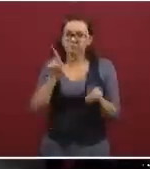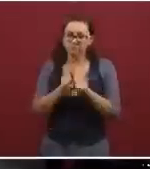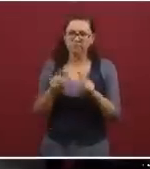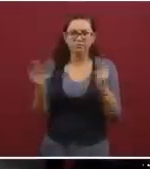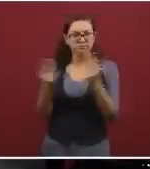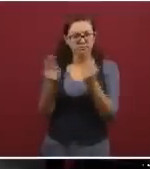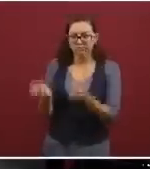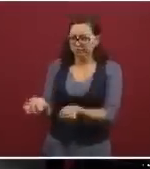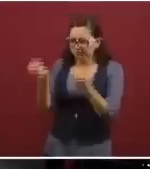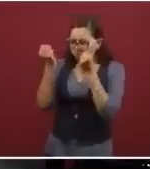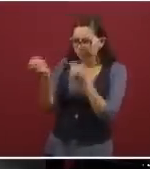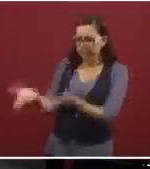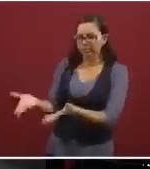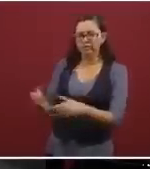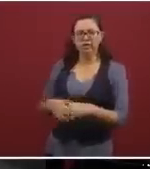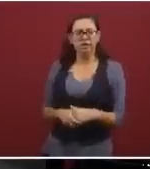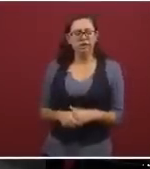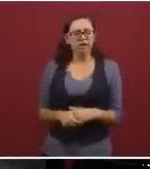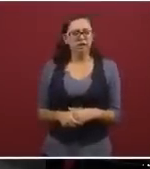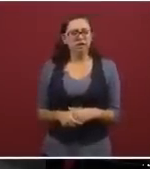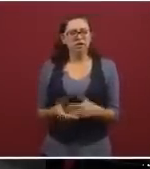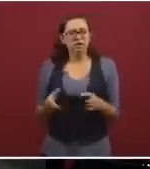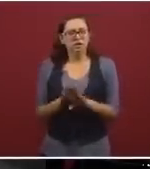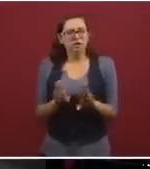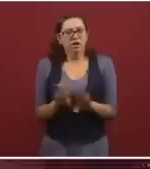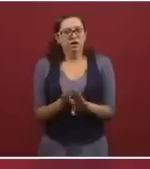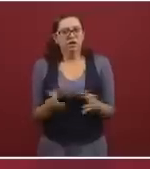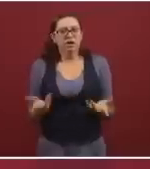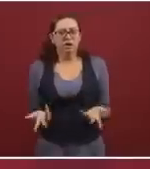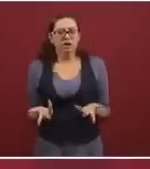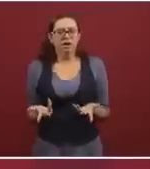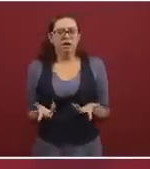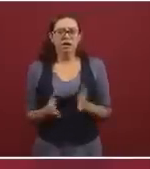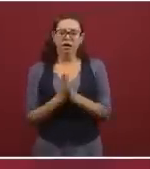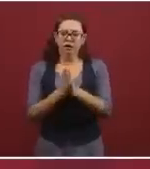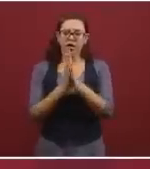¿cómo van a estar hablando de que son de izquierda